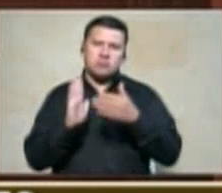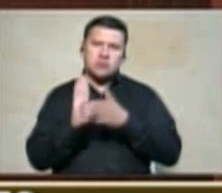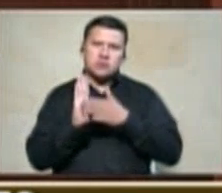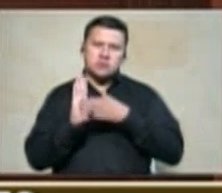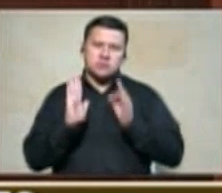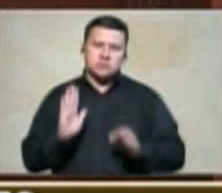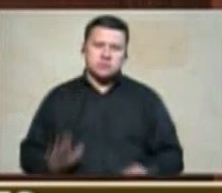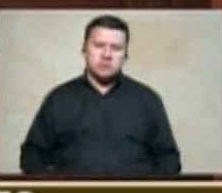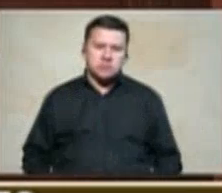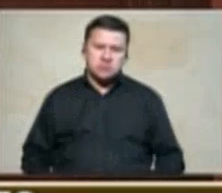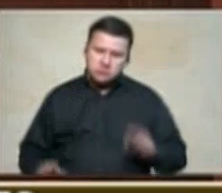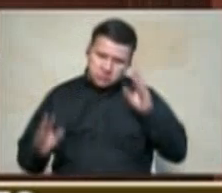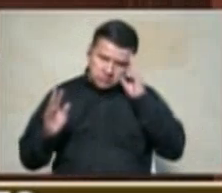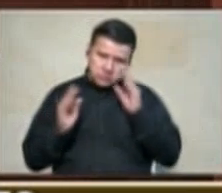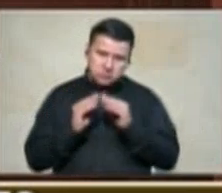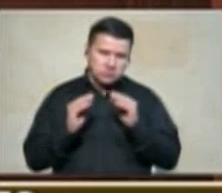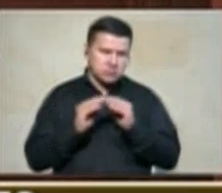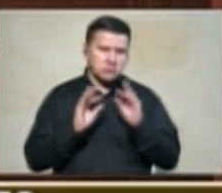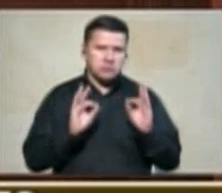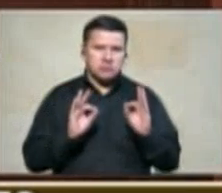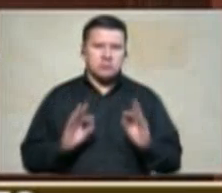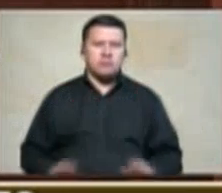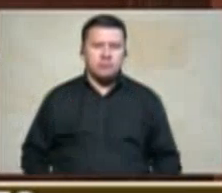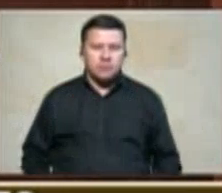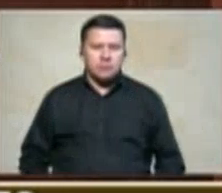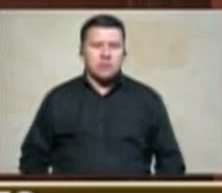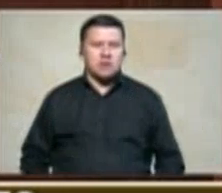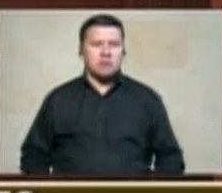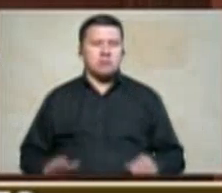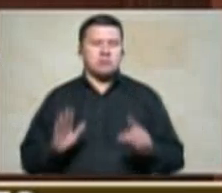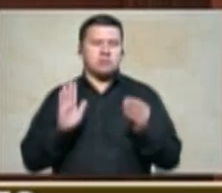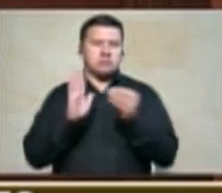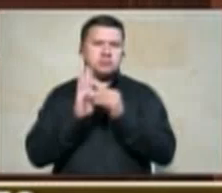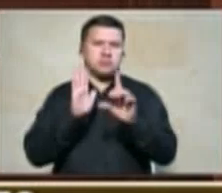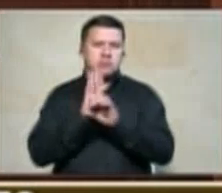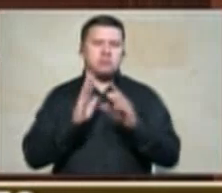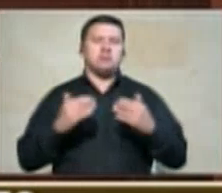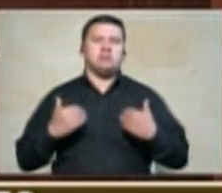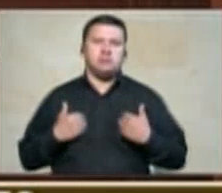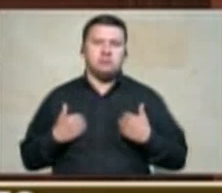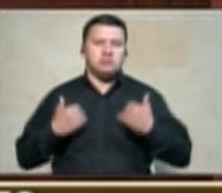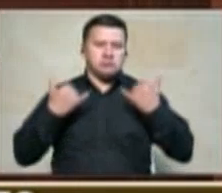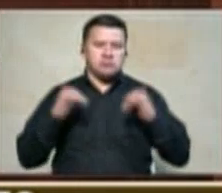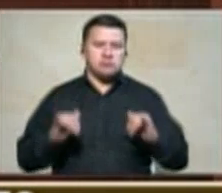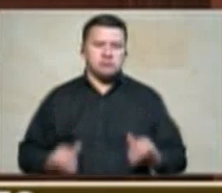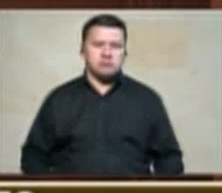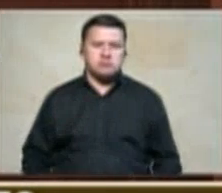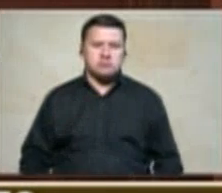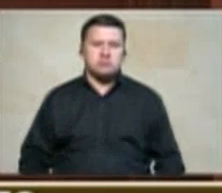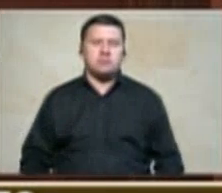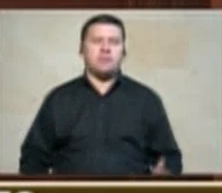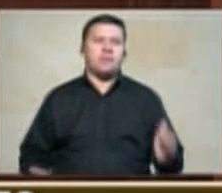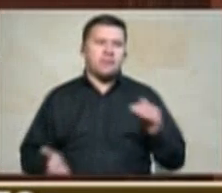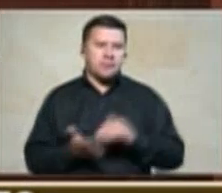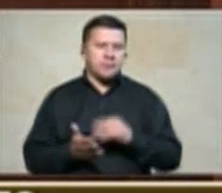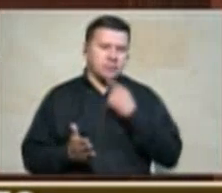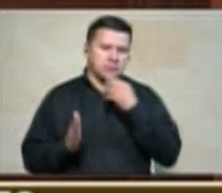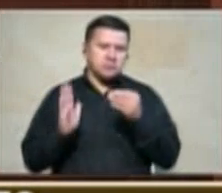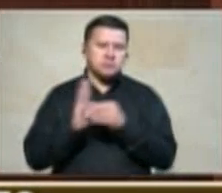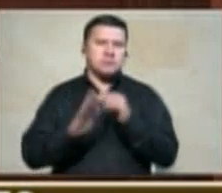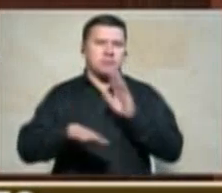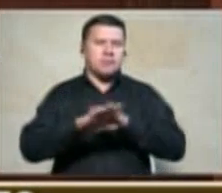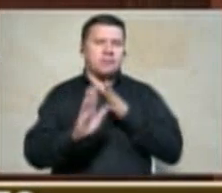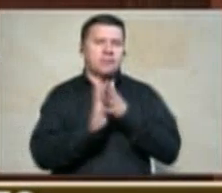debate conciliado con las células legislativas. Yo termino entonces nuevamente refrendando el